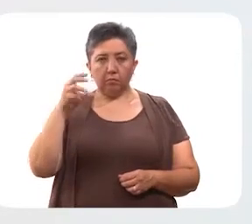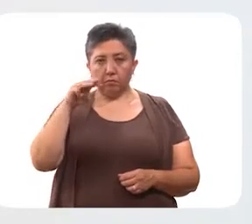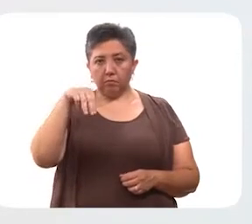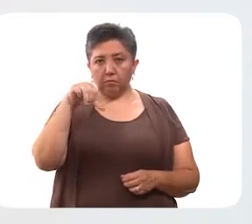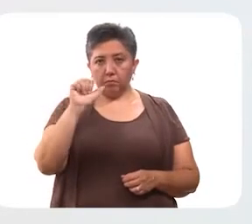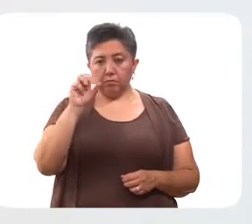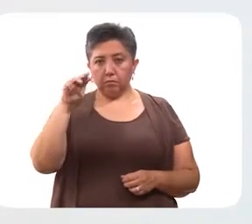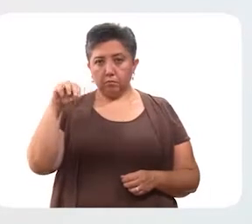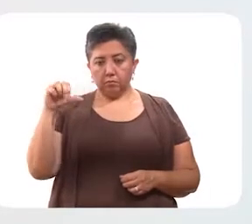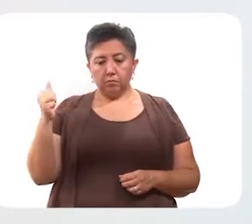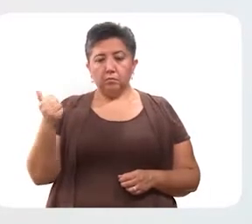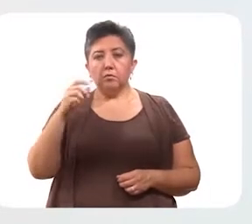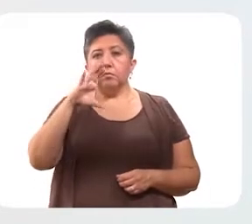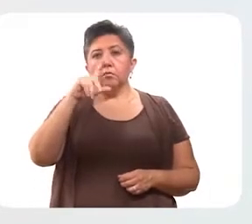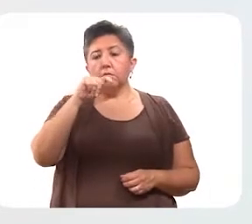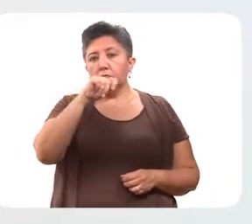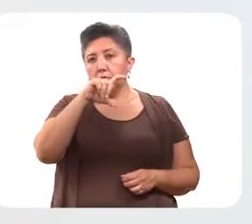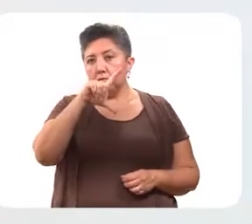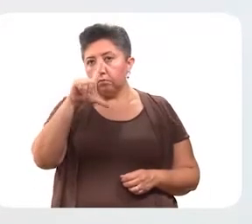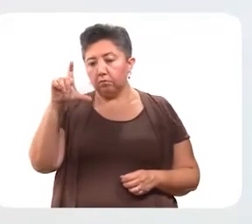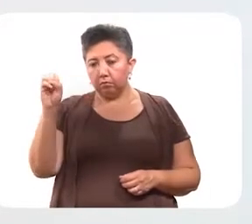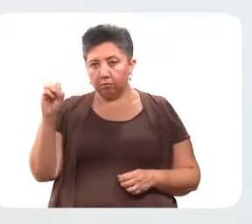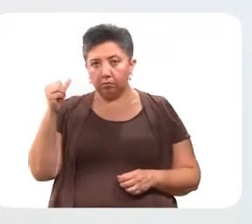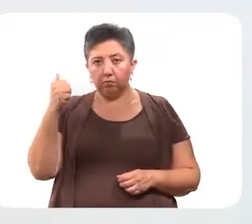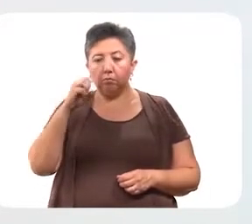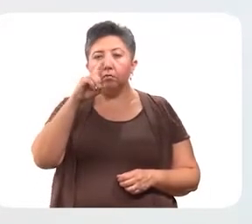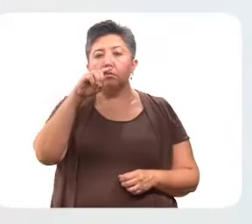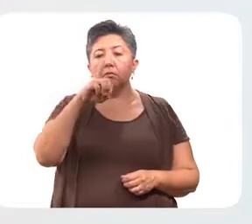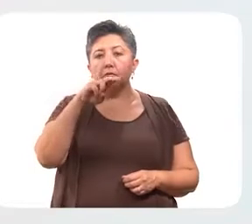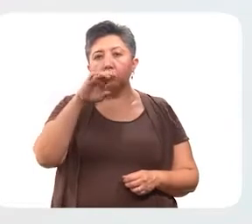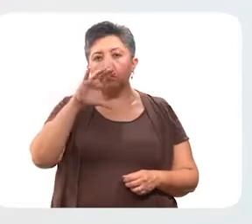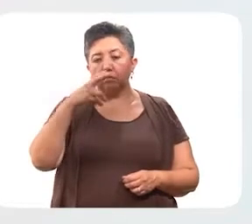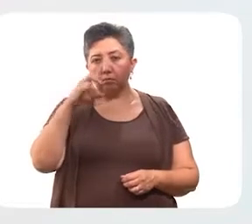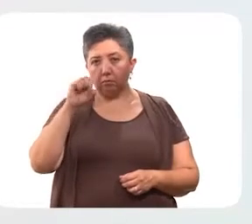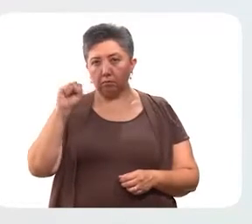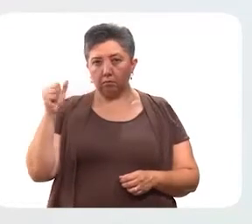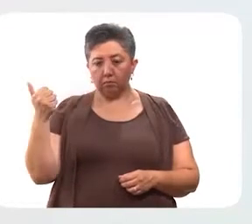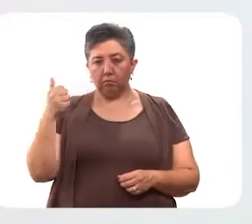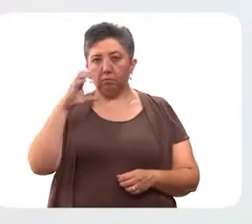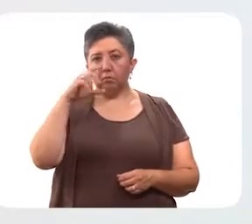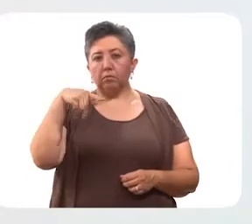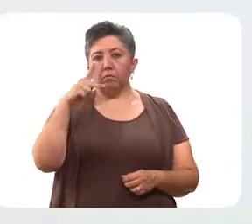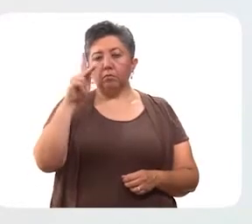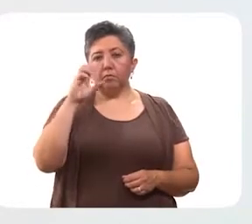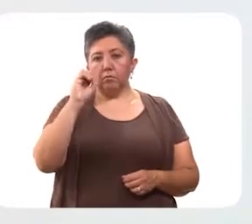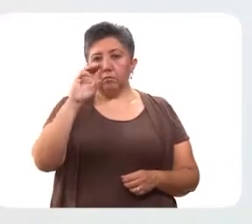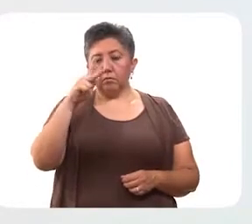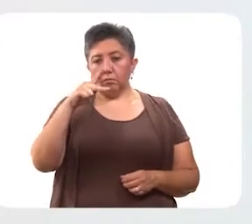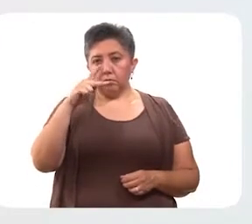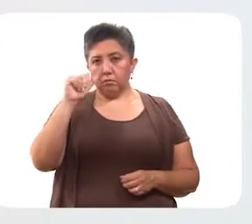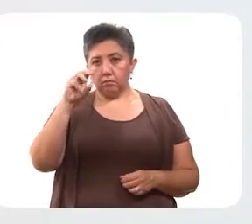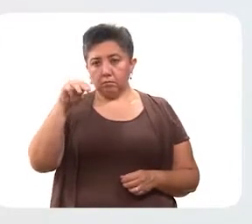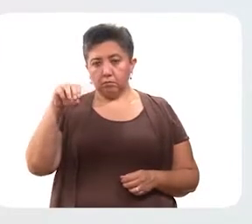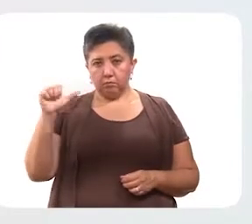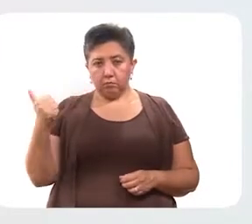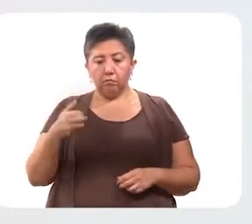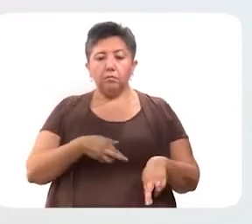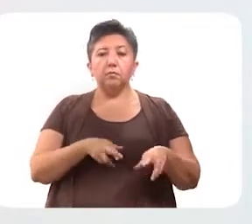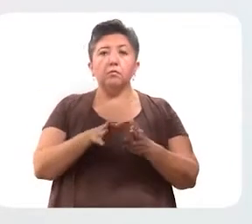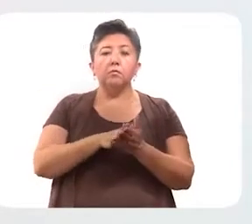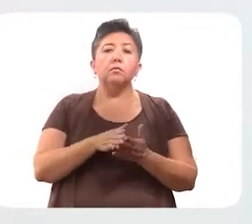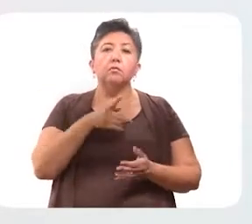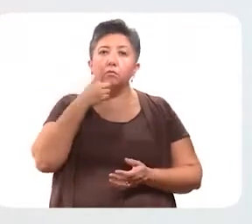Mama, Tuncás, Cenotillo, Telchac Pueblo, Zoncahuich, Tzilán de Bravo, Copomá, San Felipe y Río